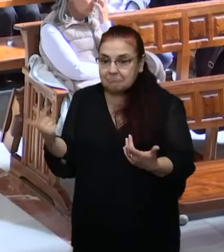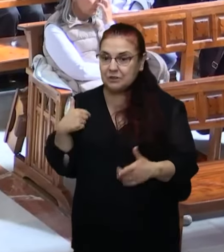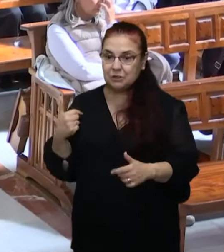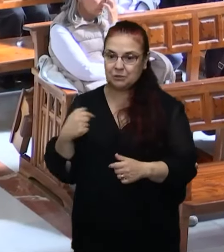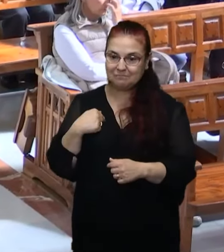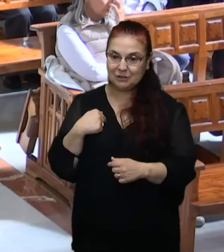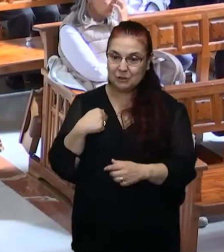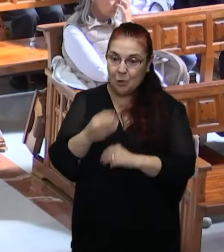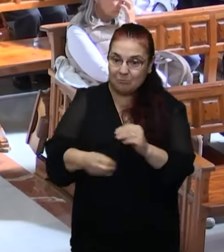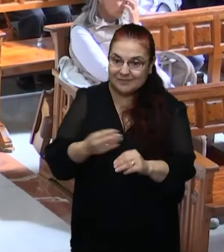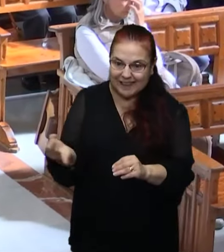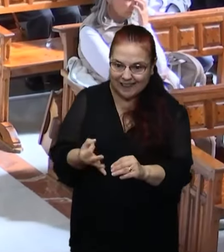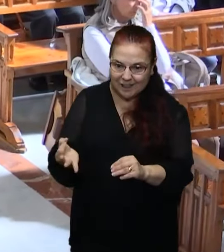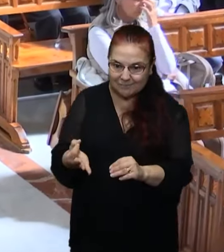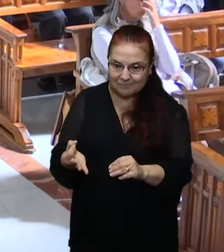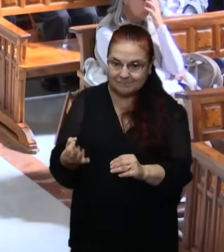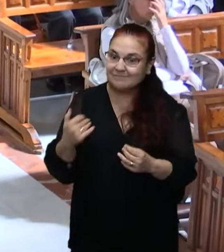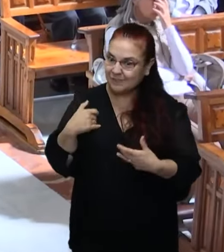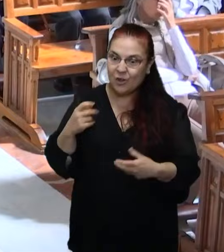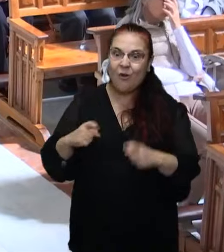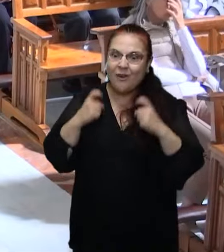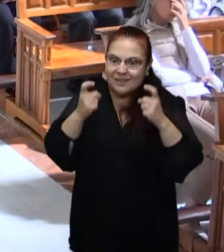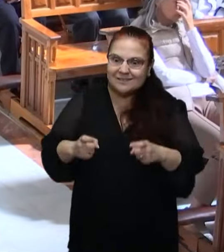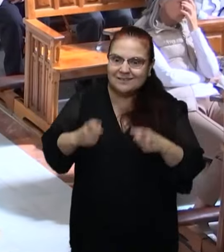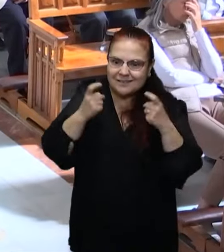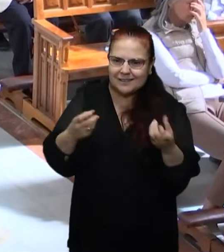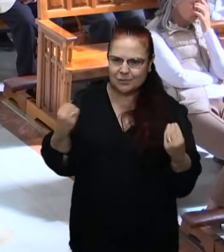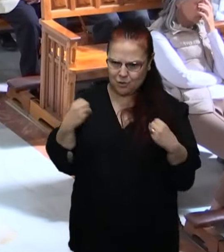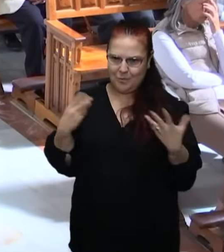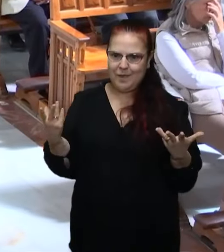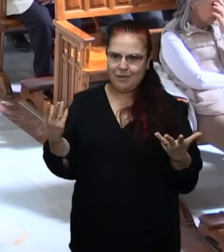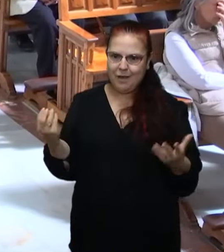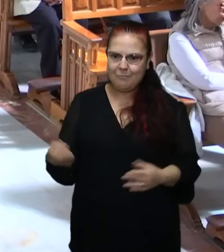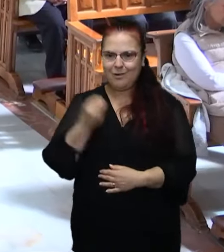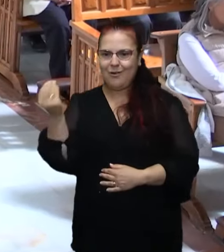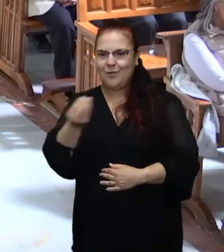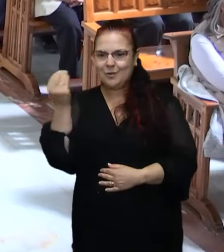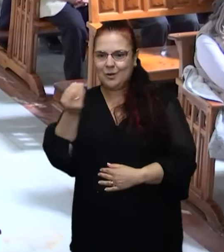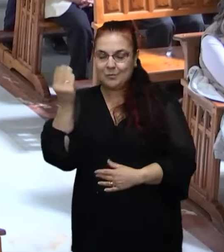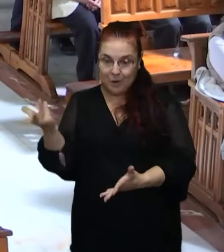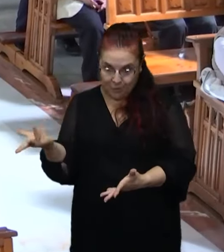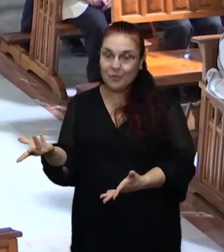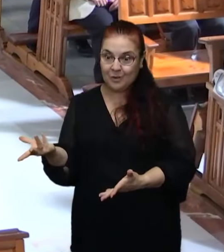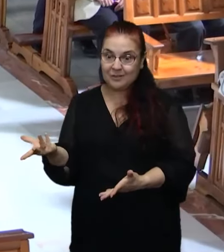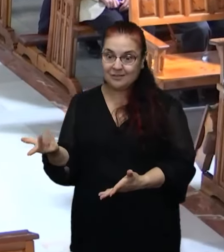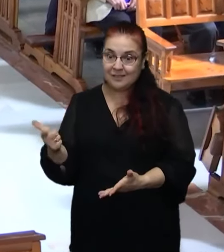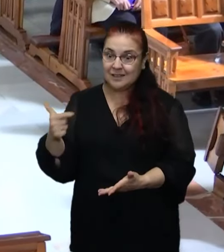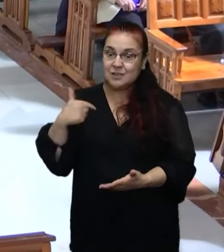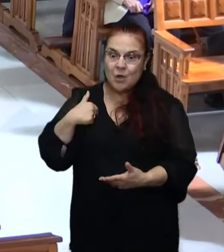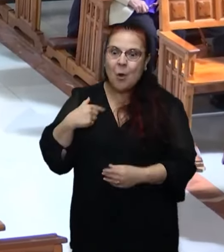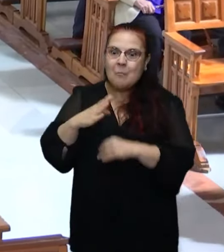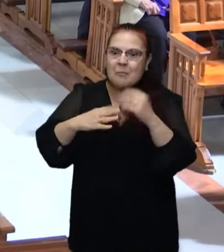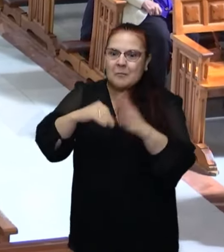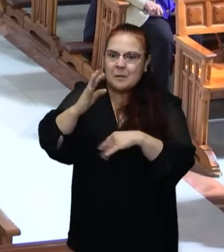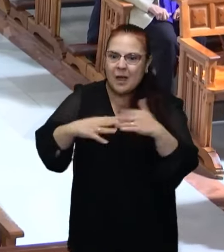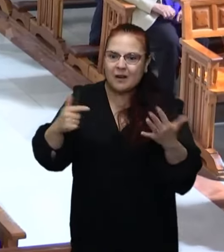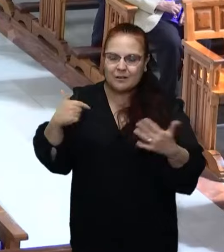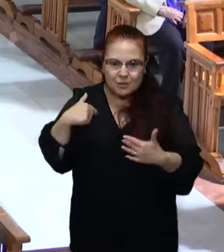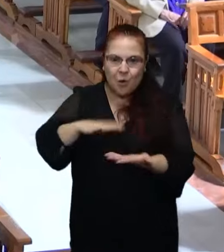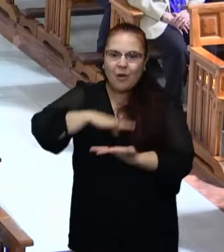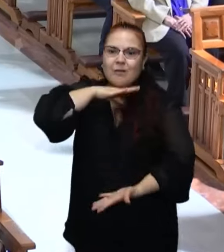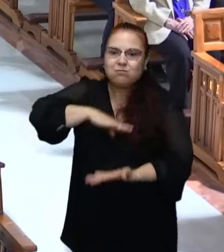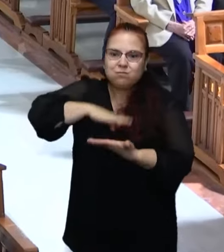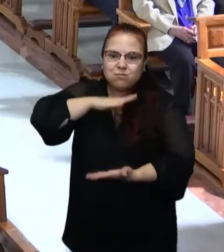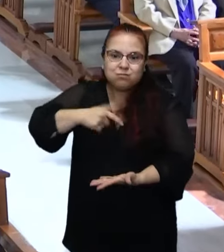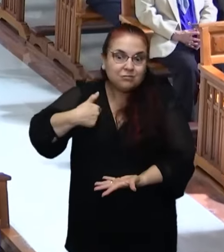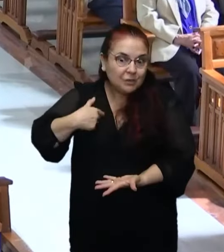de sacar partido a la vida, hacer cuanto esté en mis manos. Pues esto es lo